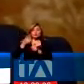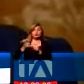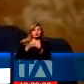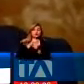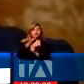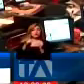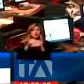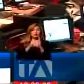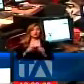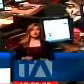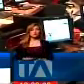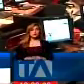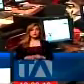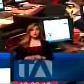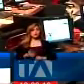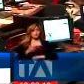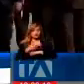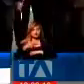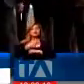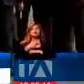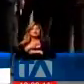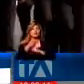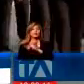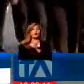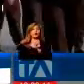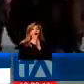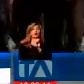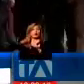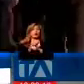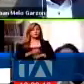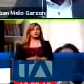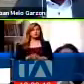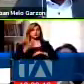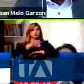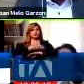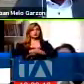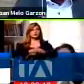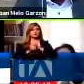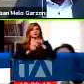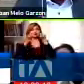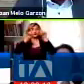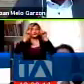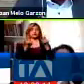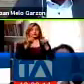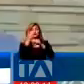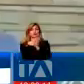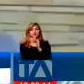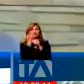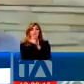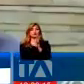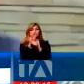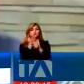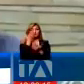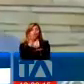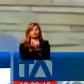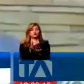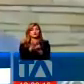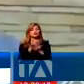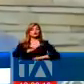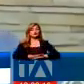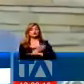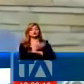en su contra. Tendrá 3 horas para exponer sus descargos. Luego, los interpelantes tendrán 2 horas para presentar las